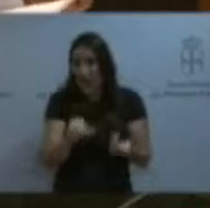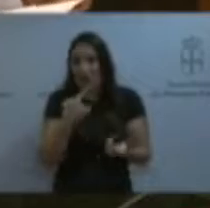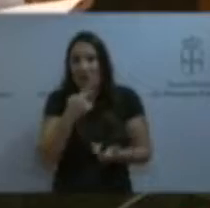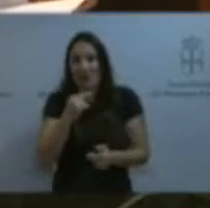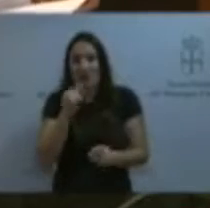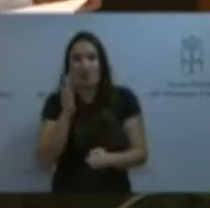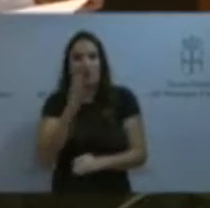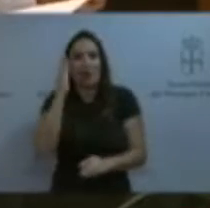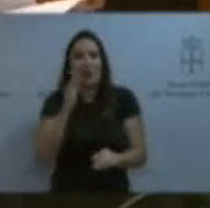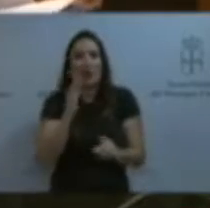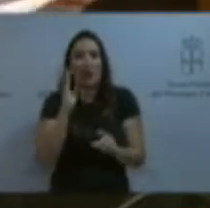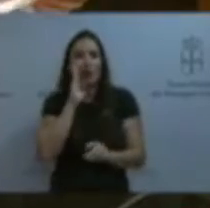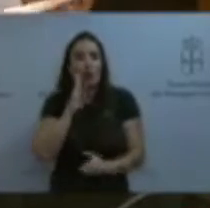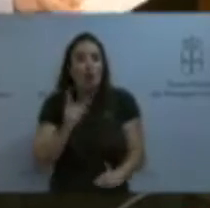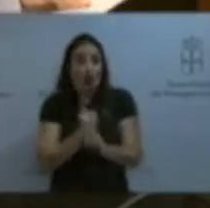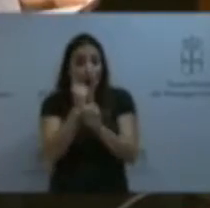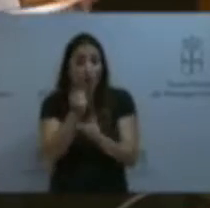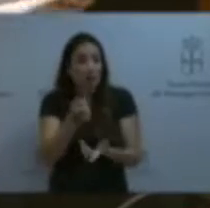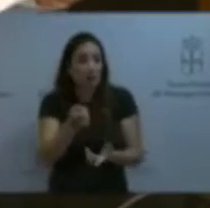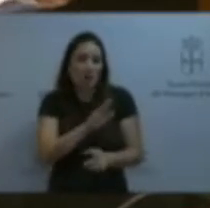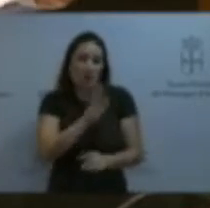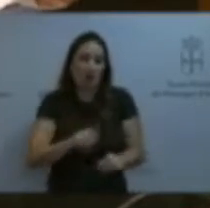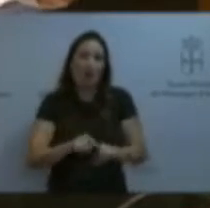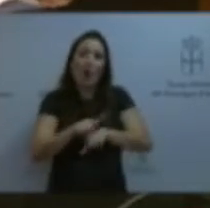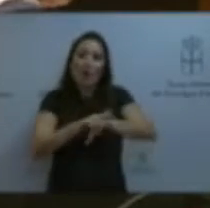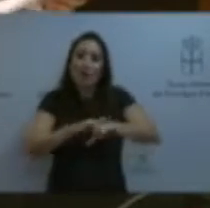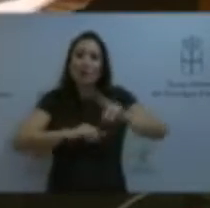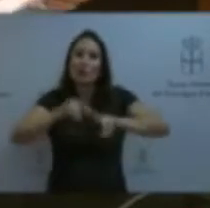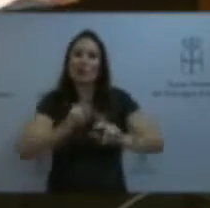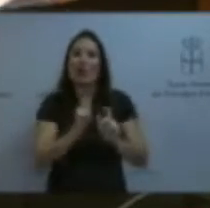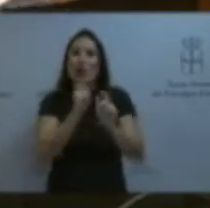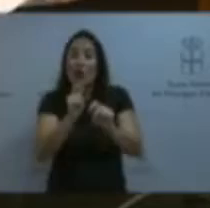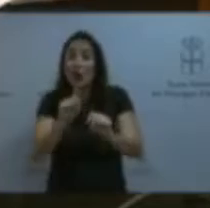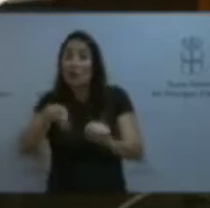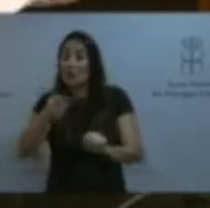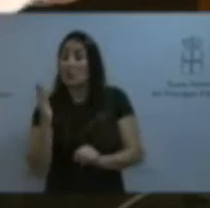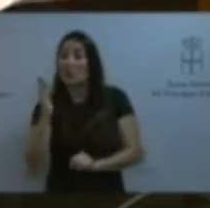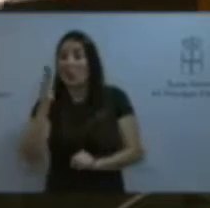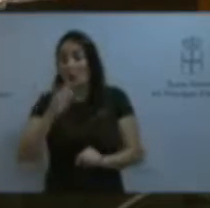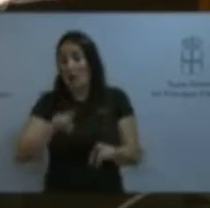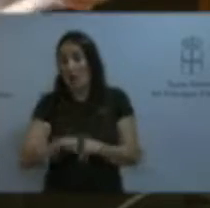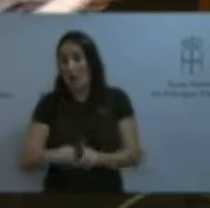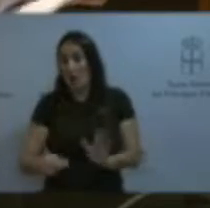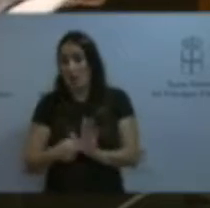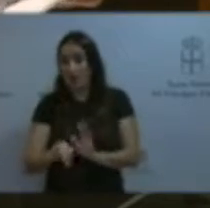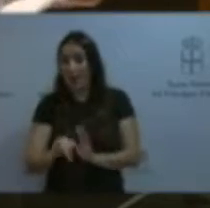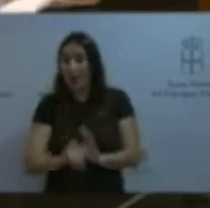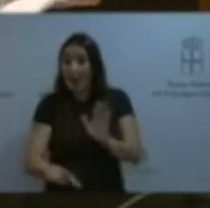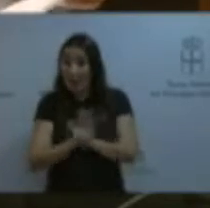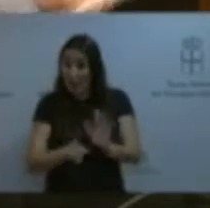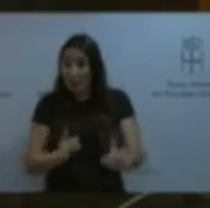Anticorrupción. Yo creo que se dio el soporte urbanístico a lo que la Fiscalía dice que vino amañado. Las ilegalidades urbanísticas